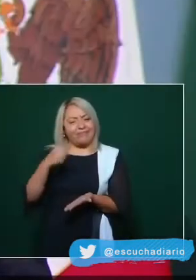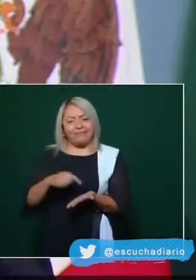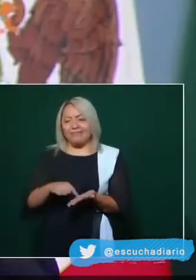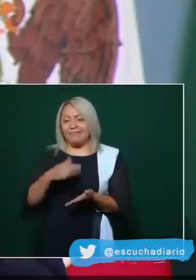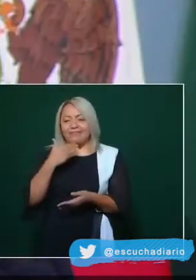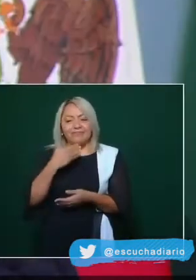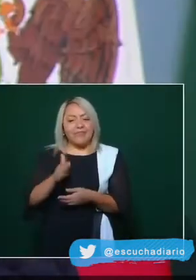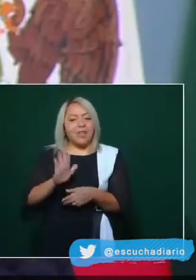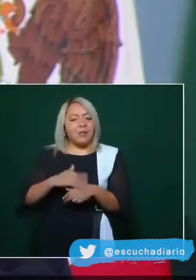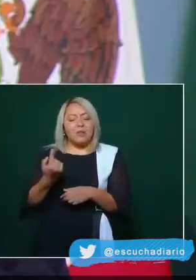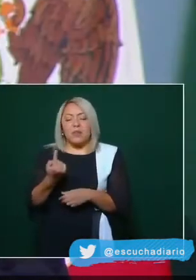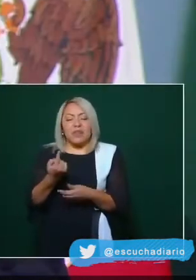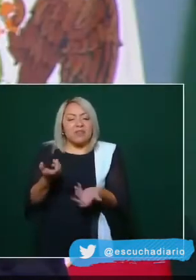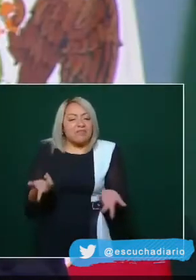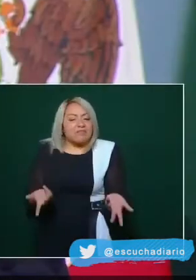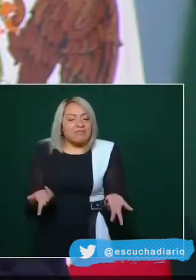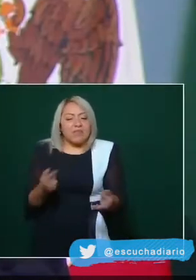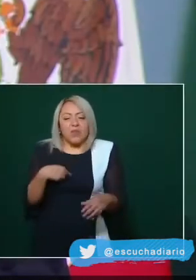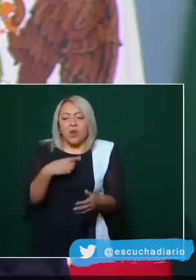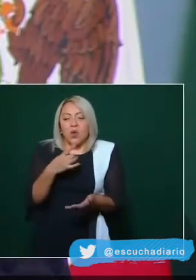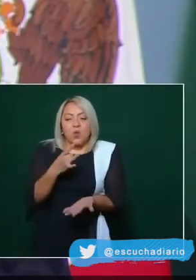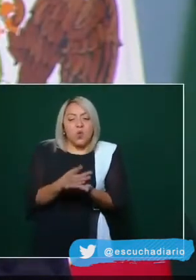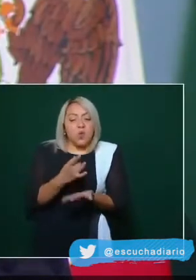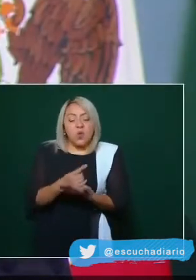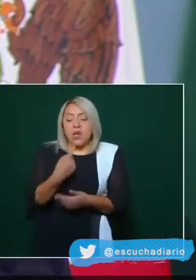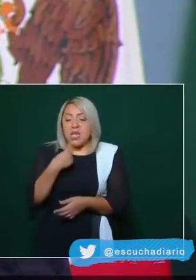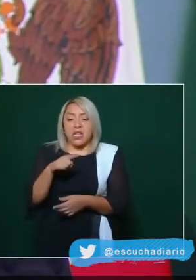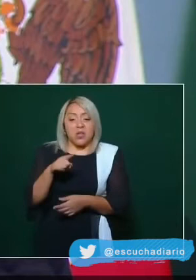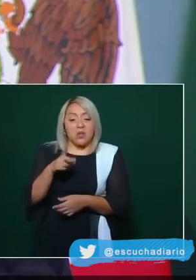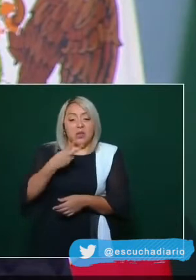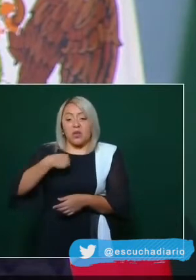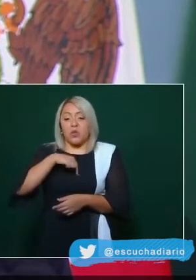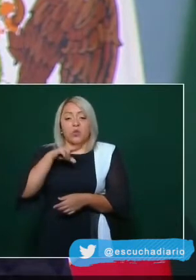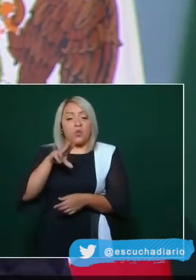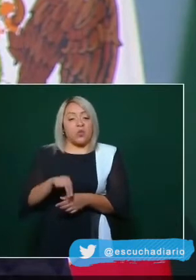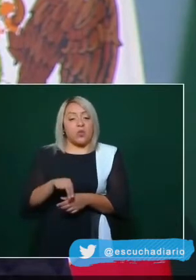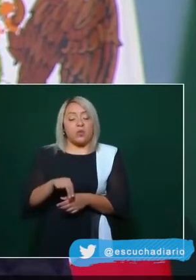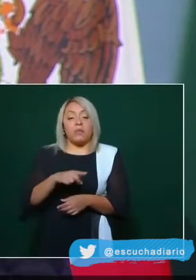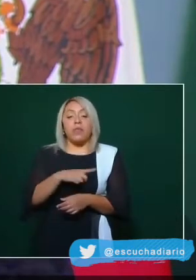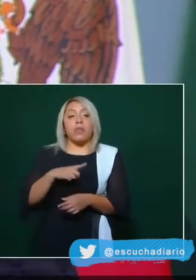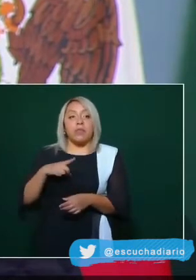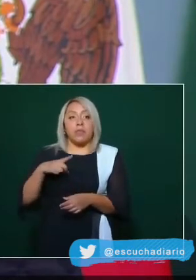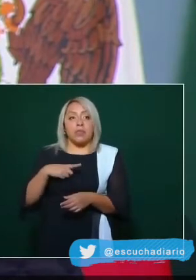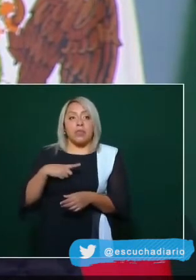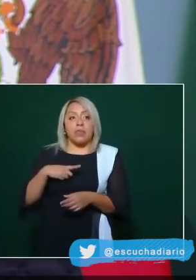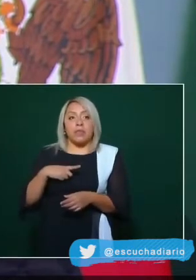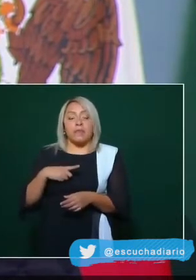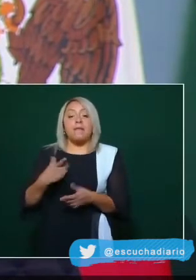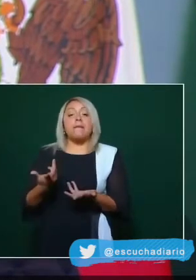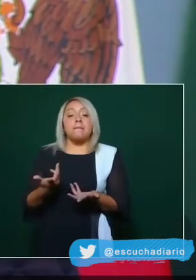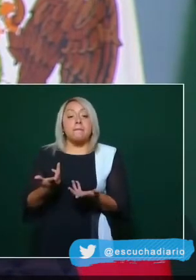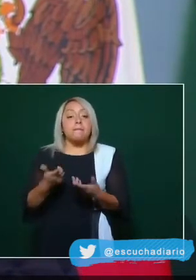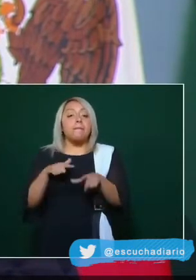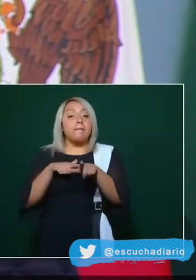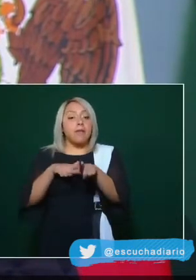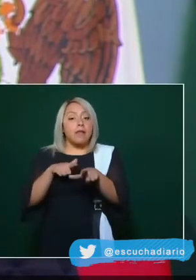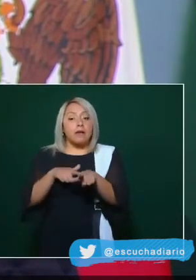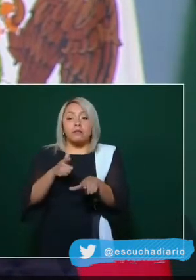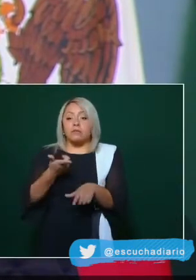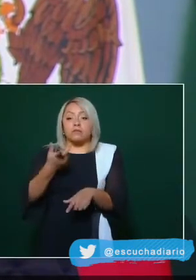Nosotros no nos quedaríamos nada más con esta denuncia. Nosotros vamos a, si es necesario, acudir a la